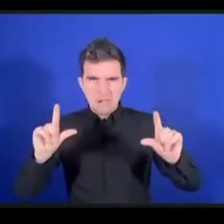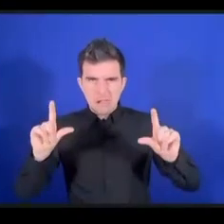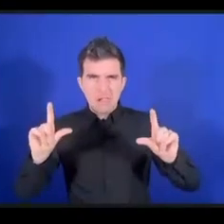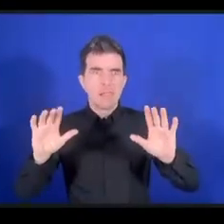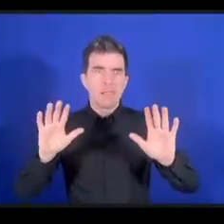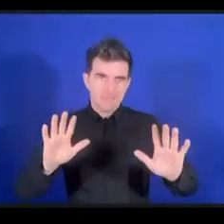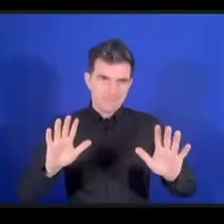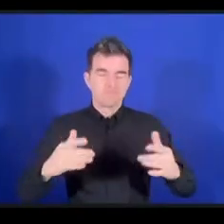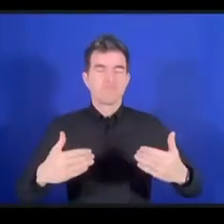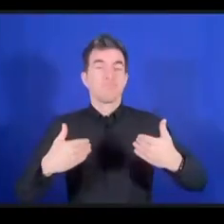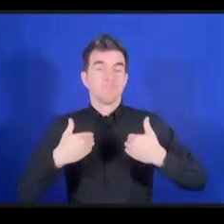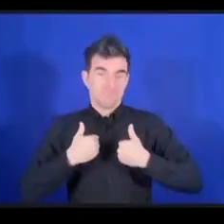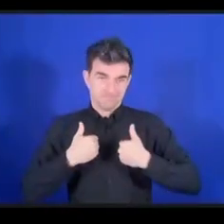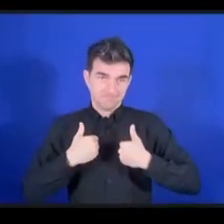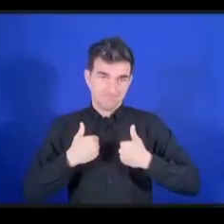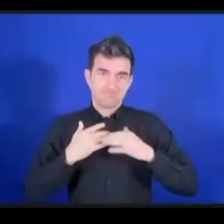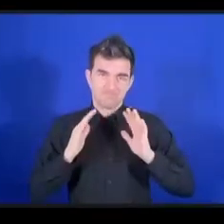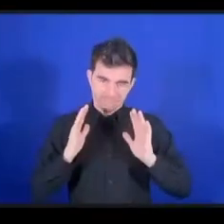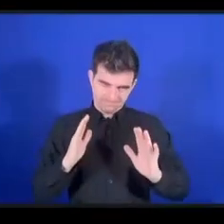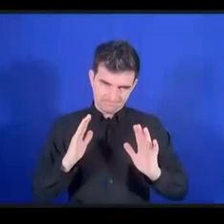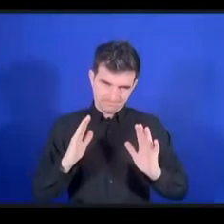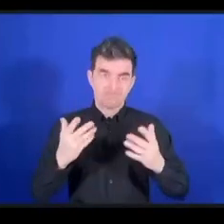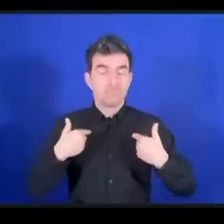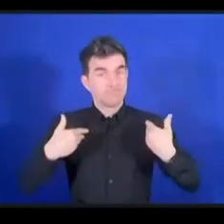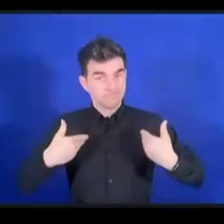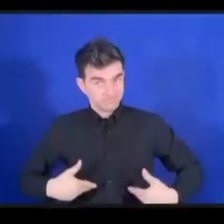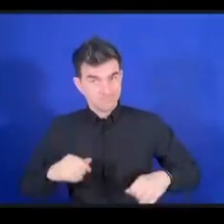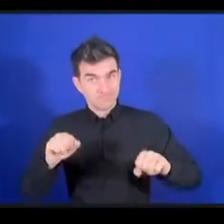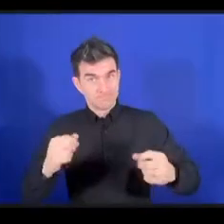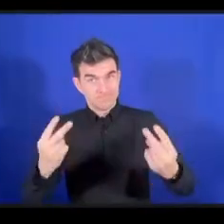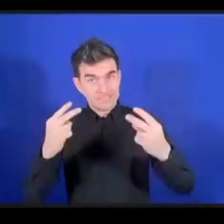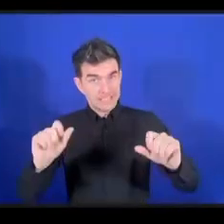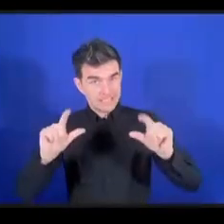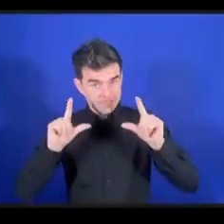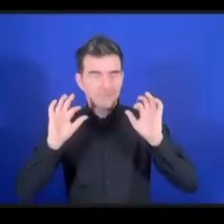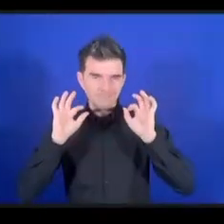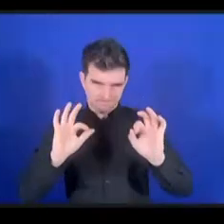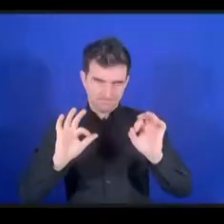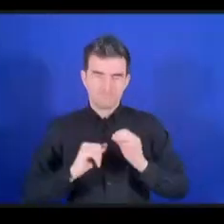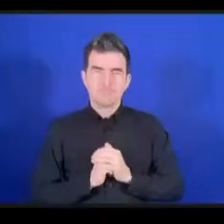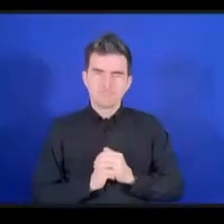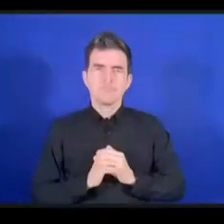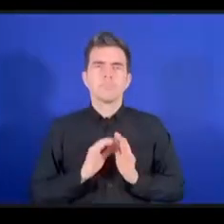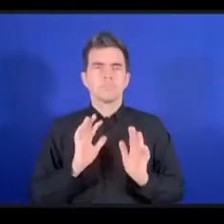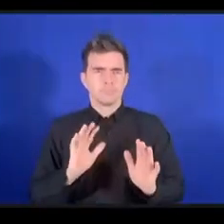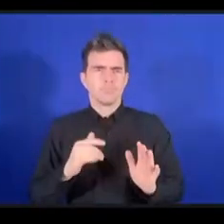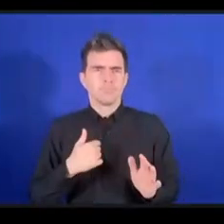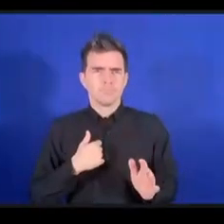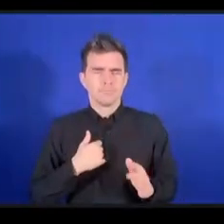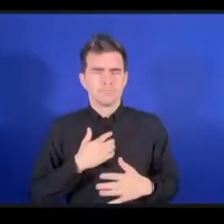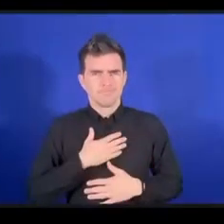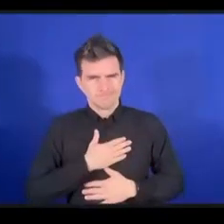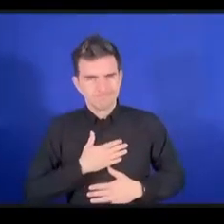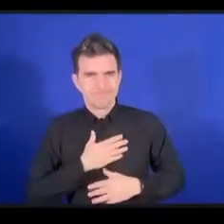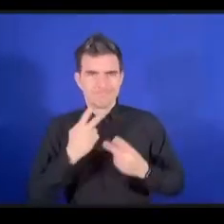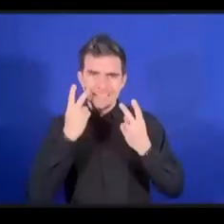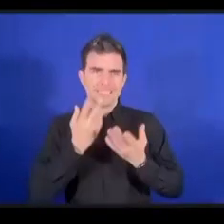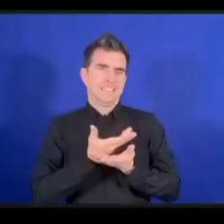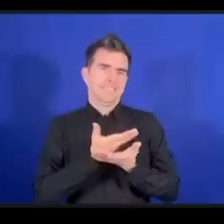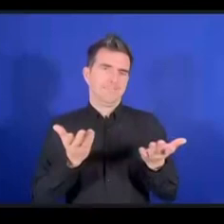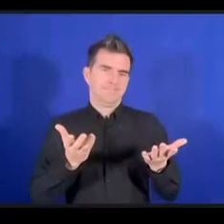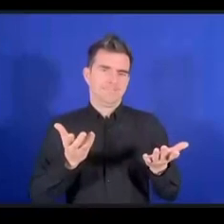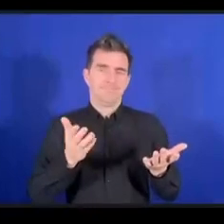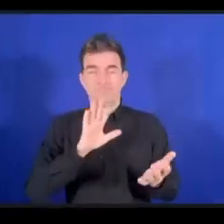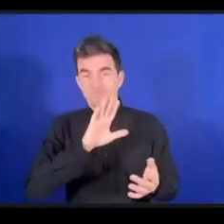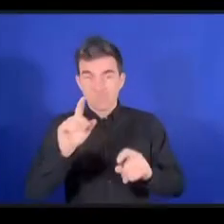poderlos ver a todos y para contestar tus preguntas Marcos Pues creo que esto es un reto mutuo en cuanto a qué